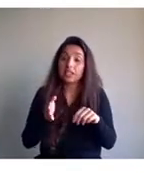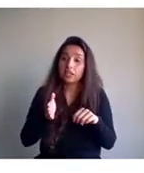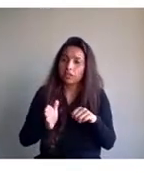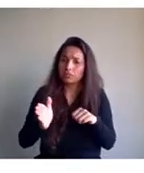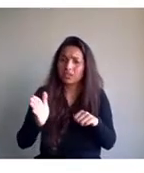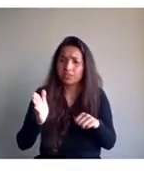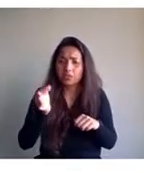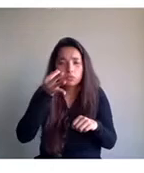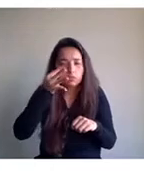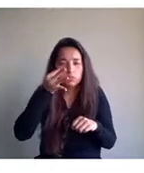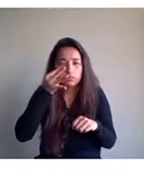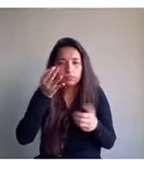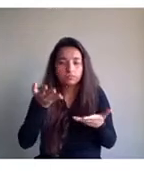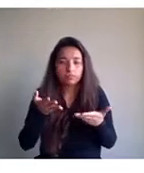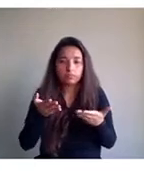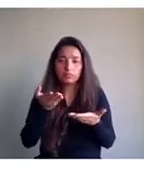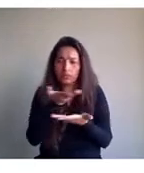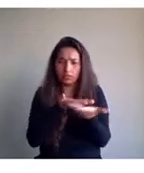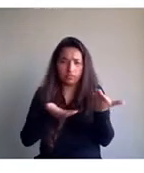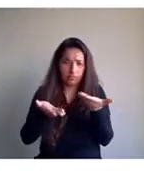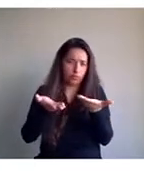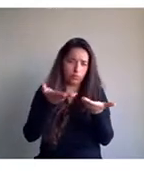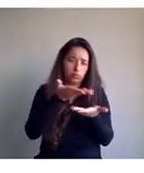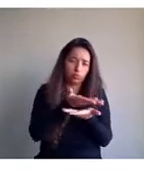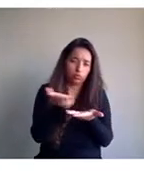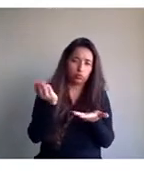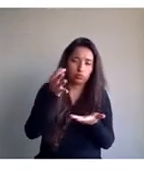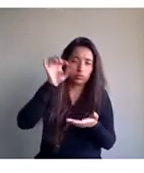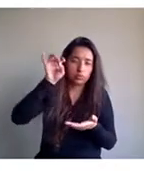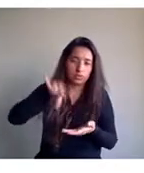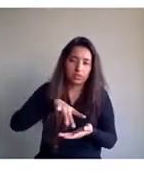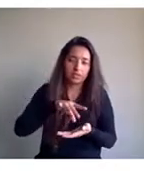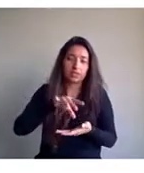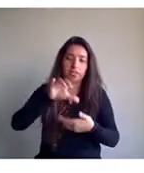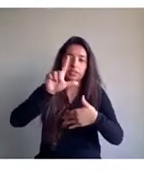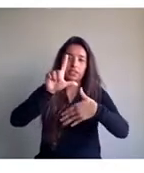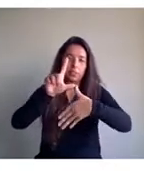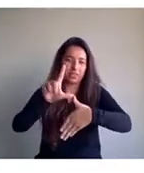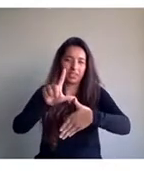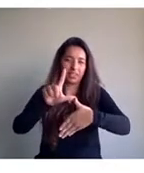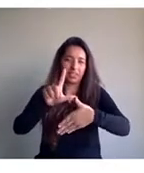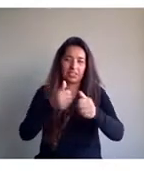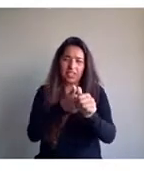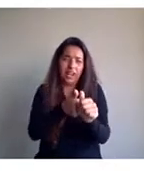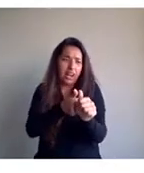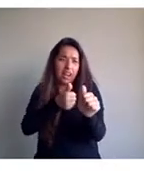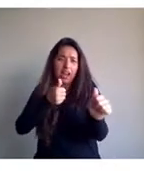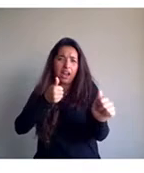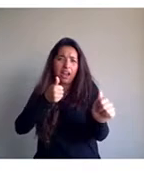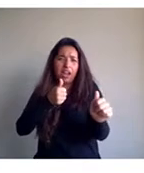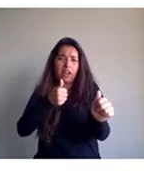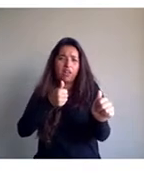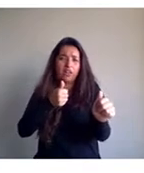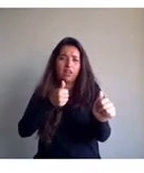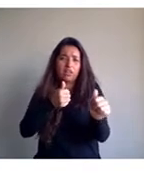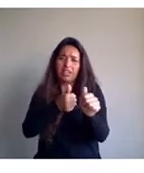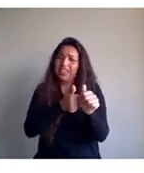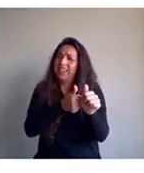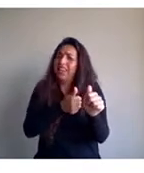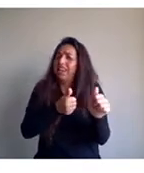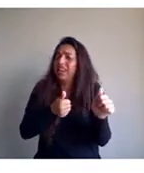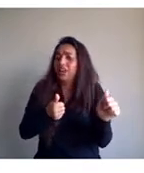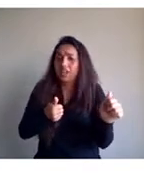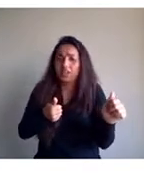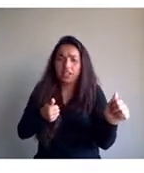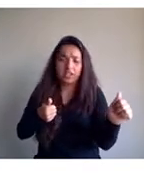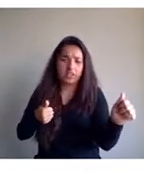muy grandes tienen una serie de territorios que están muy lejos llamados territorios de la periferia en donde los